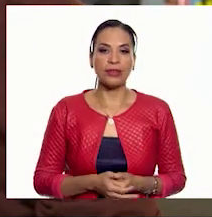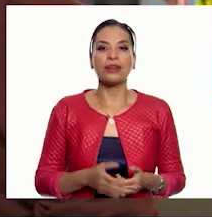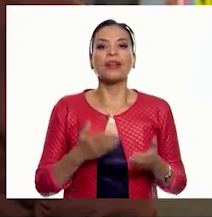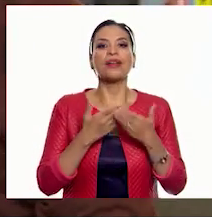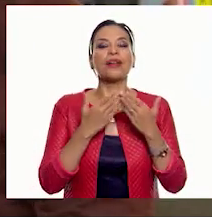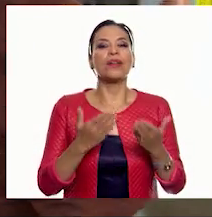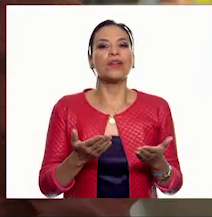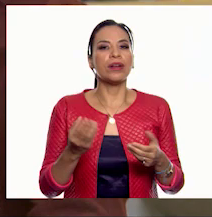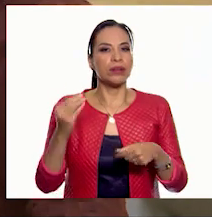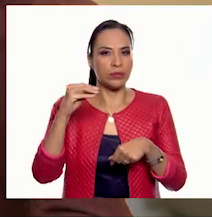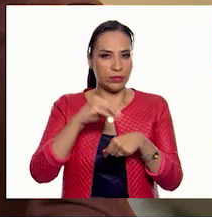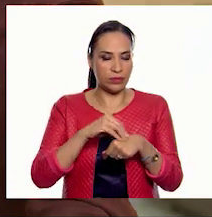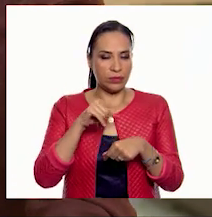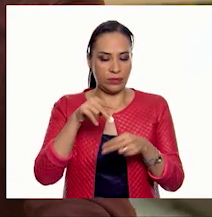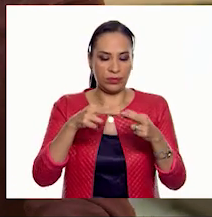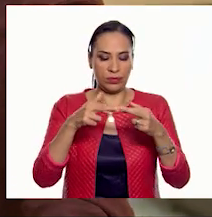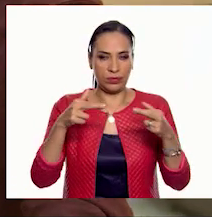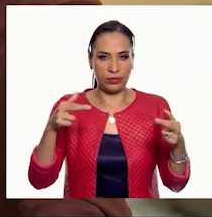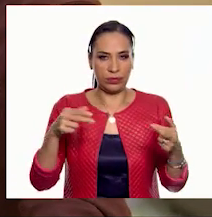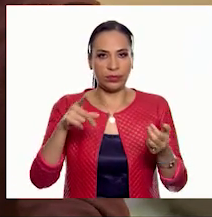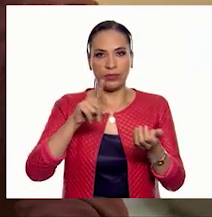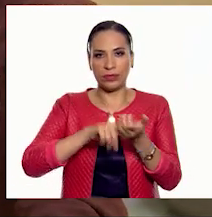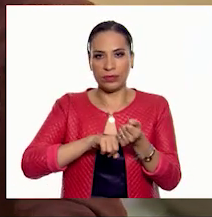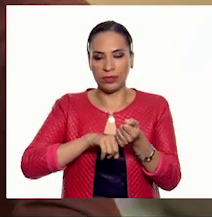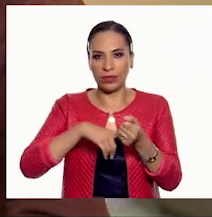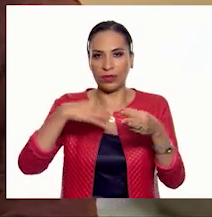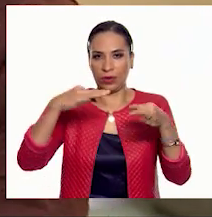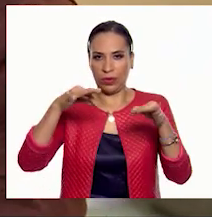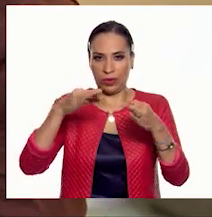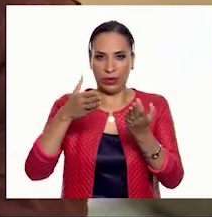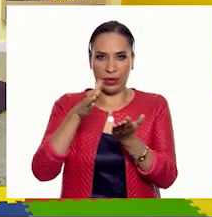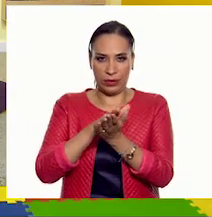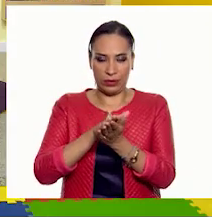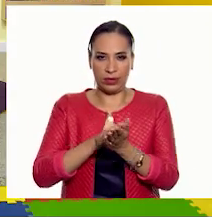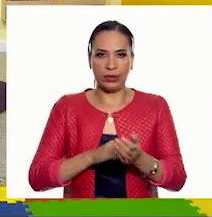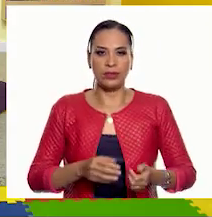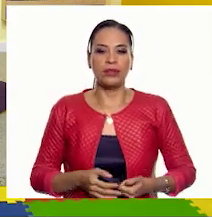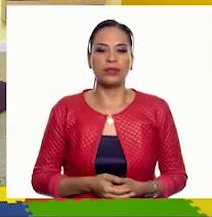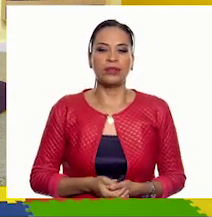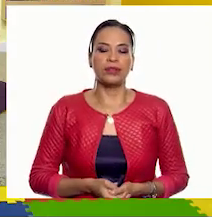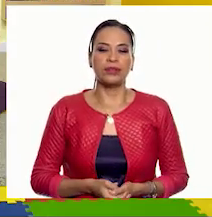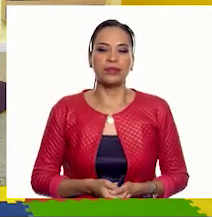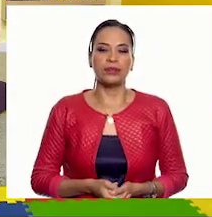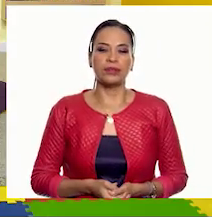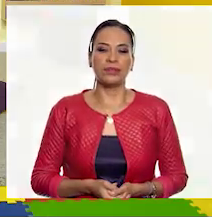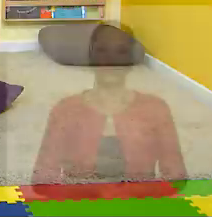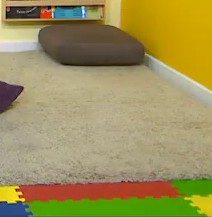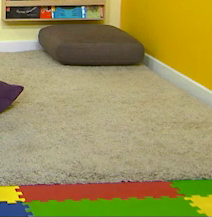Ahora vamos a colocar el estambre dentro de la hoja que doblamos.